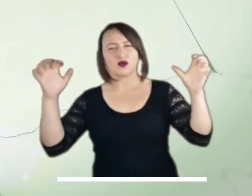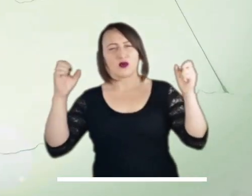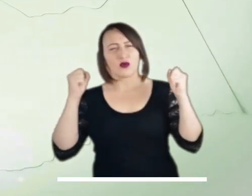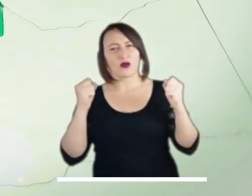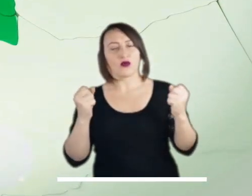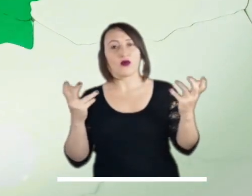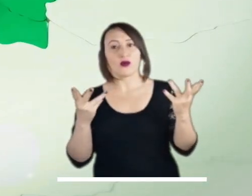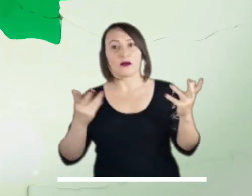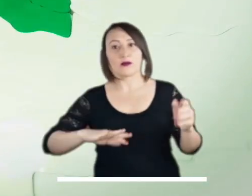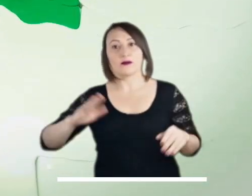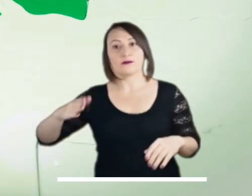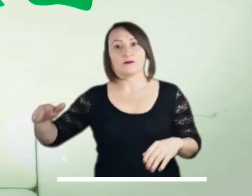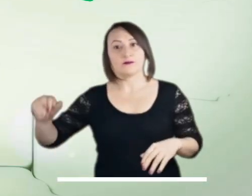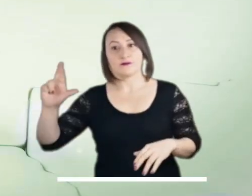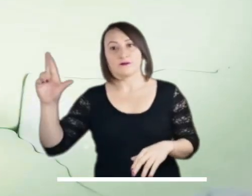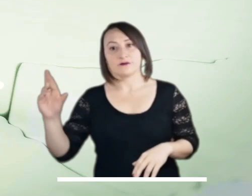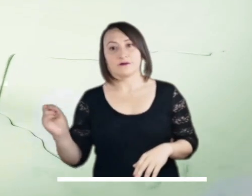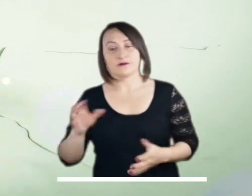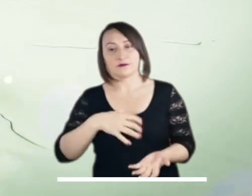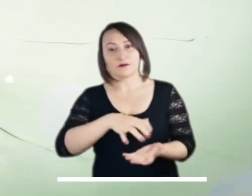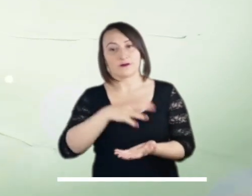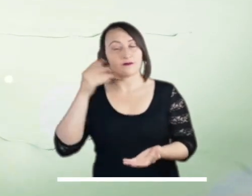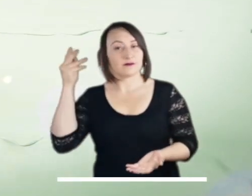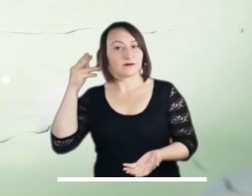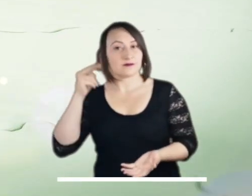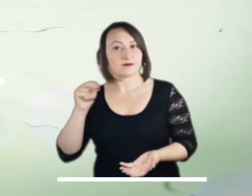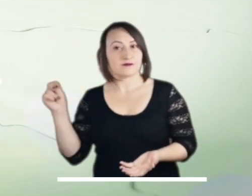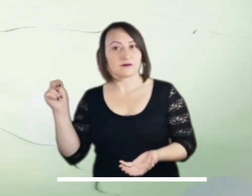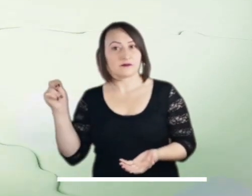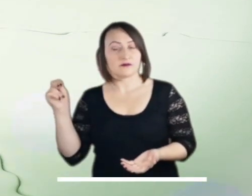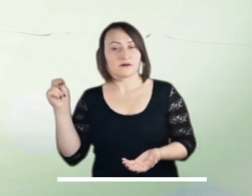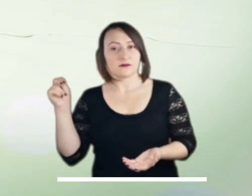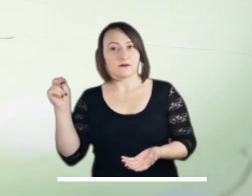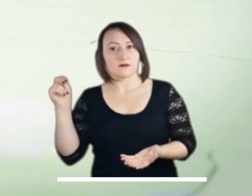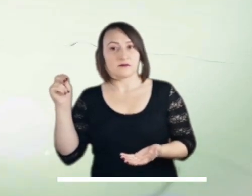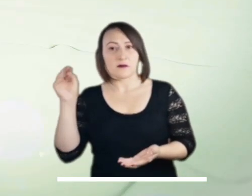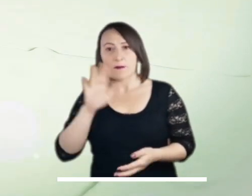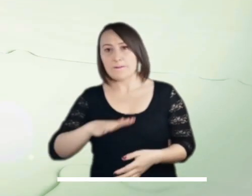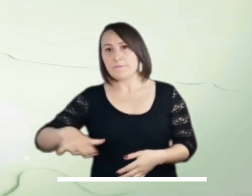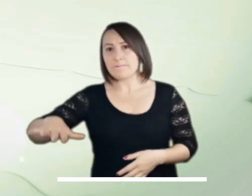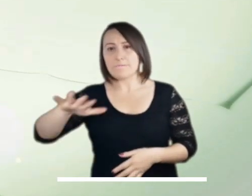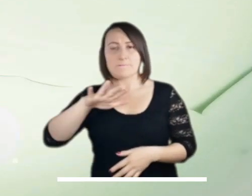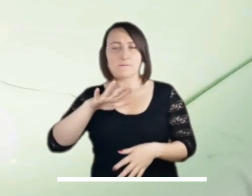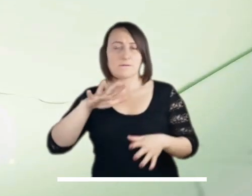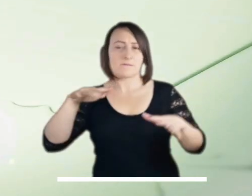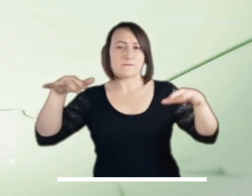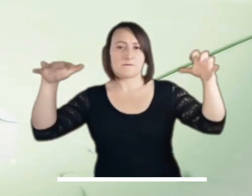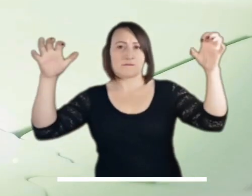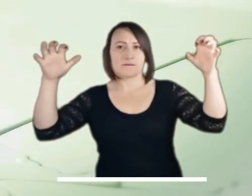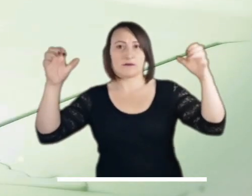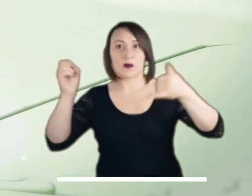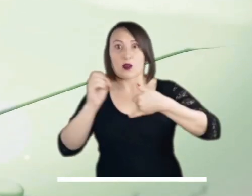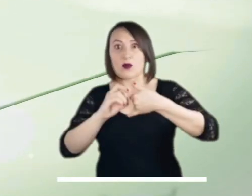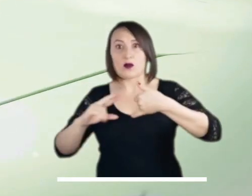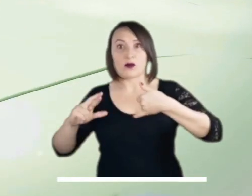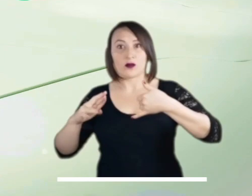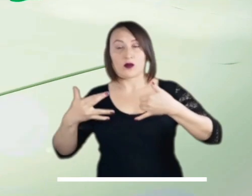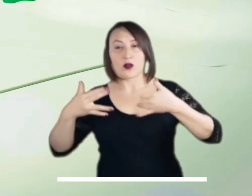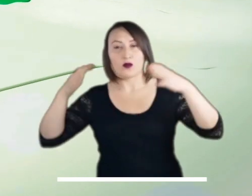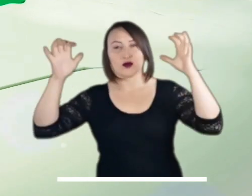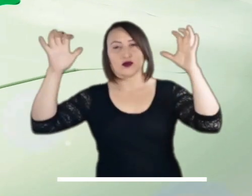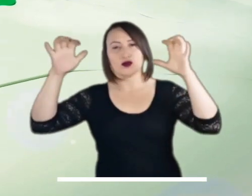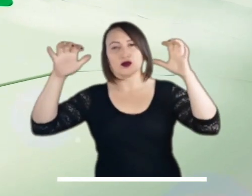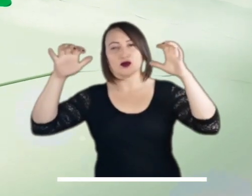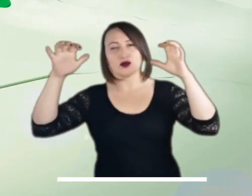En los pronósticos en el centro del país habrá lluvias fuertes en Antioquia, Risaralda y los Santanderes. En el resto de la región